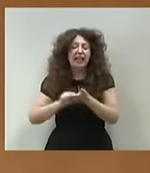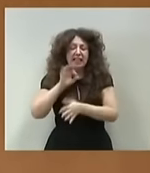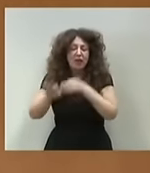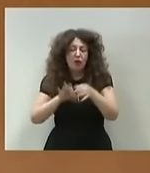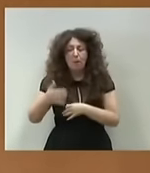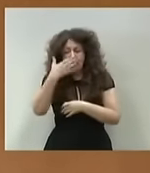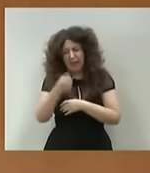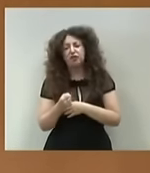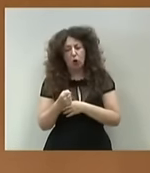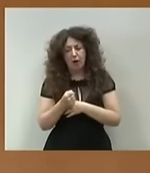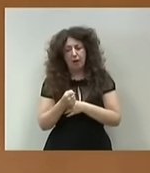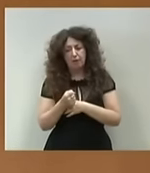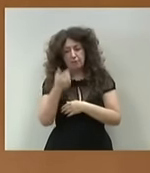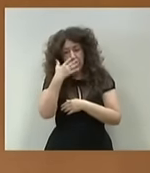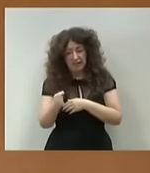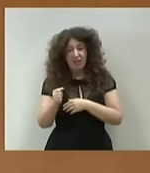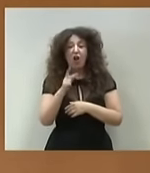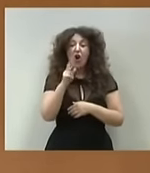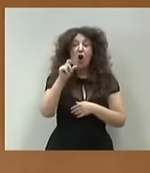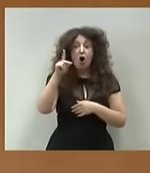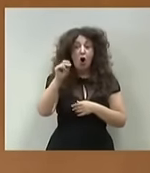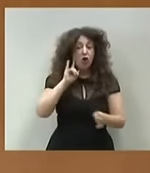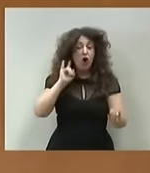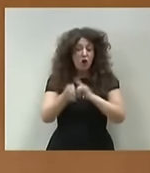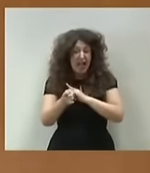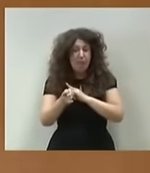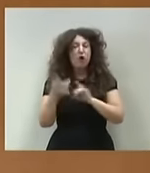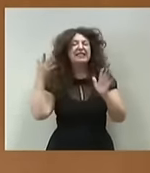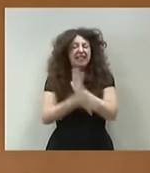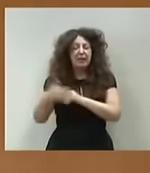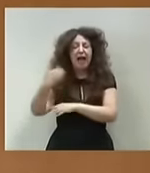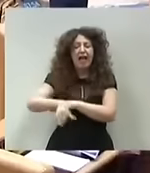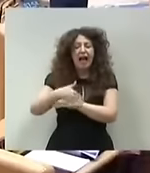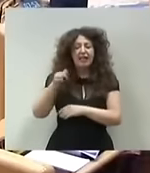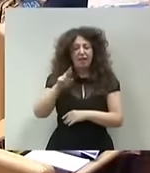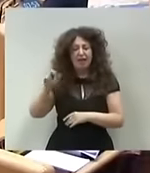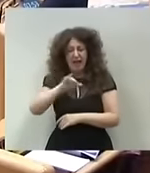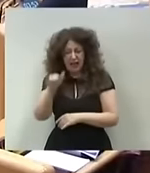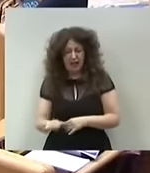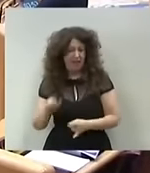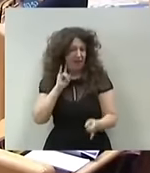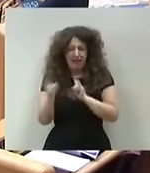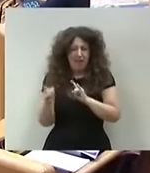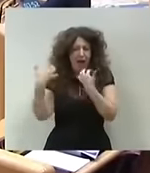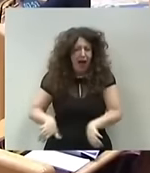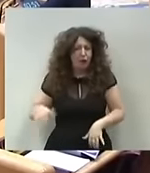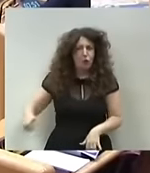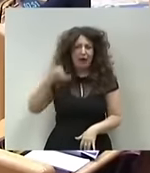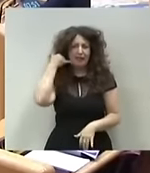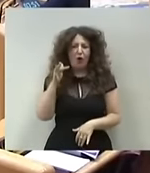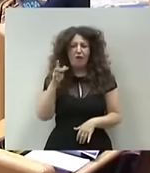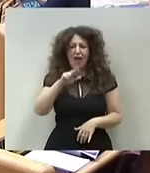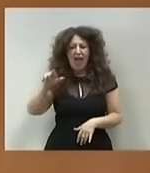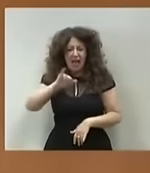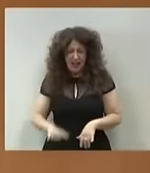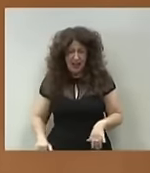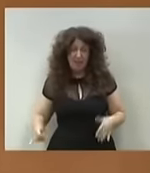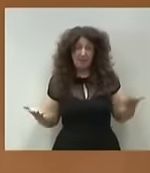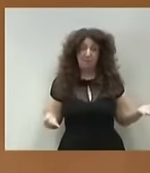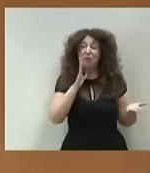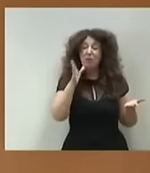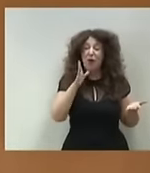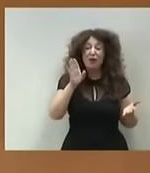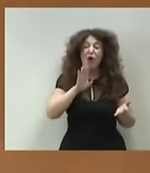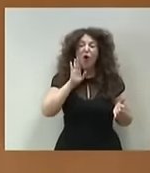Obrero Español. Cuando llamaba a Coldo, llamaba a Ferraz. Cuando llamaba a Coldo, llamaba a Ferraz. Por eso, este caso